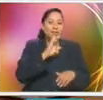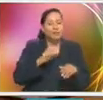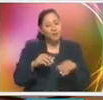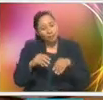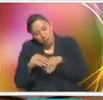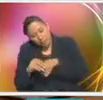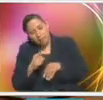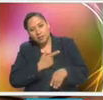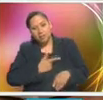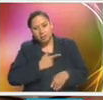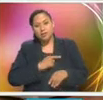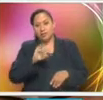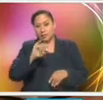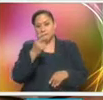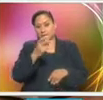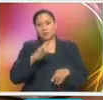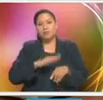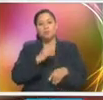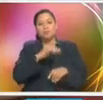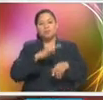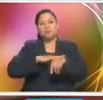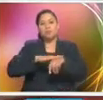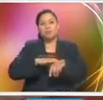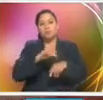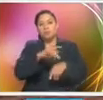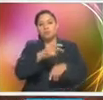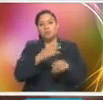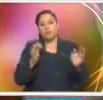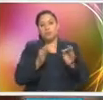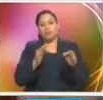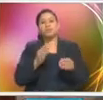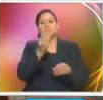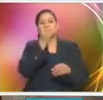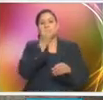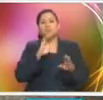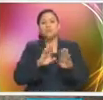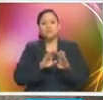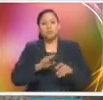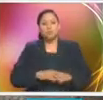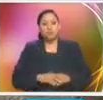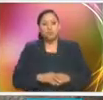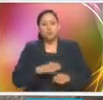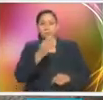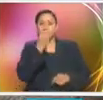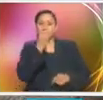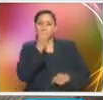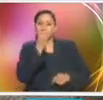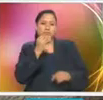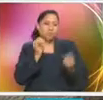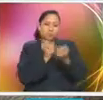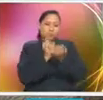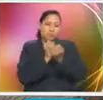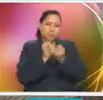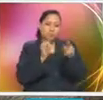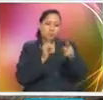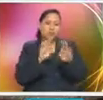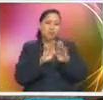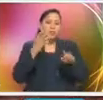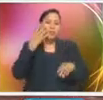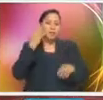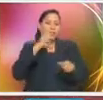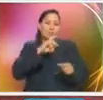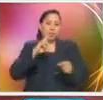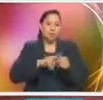Les da un poco de frío. Exactamente, por la ausencia del pelaje les da frío, ¿no? ¿La alimentación cómo tendría que ser? Alimentación igual que un gato